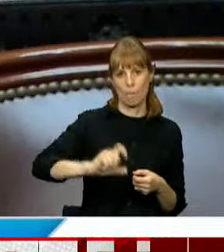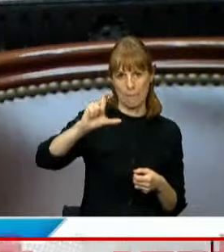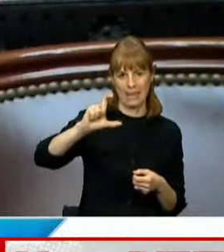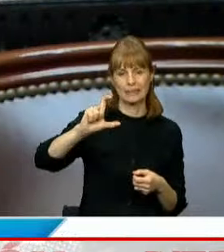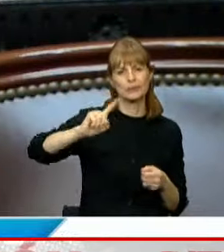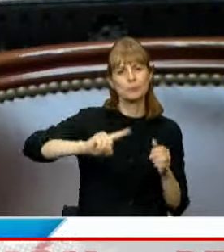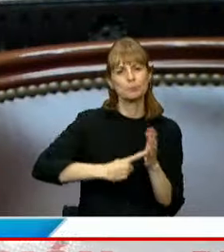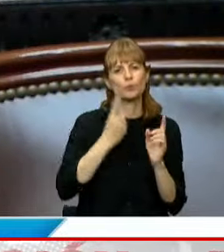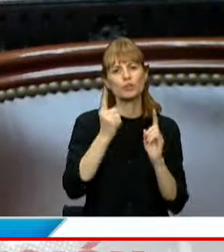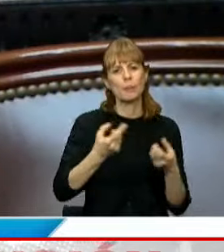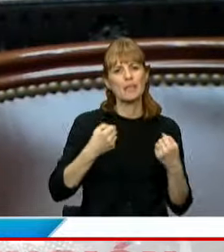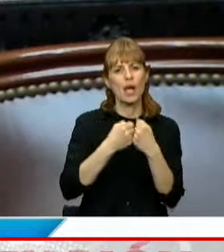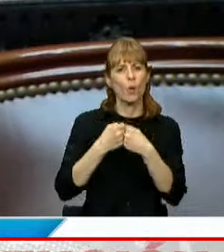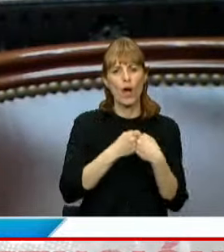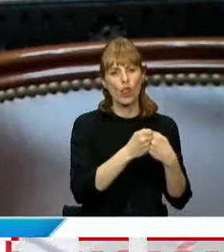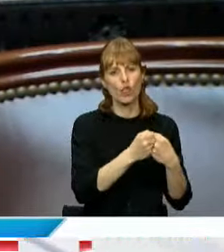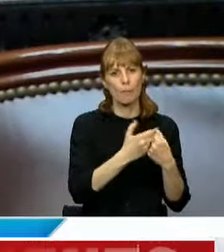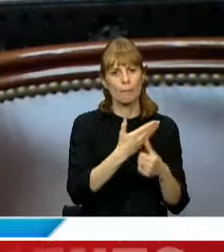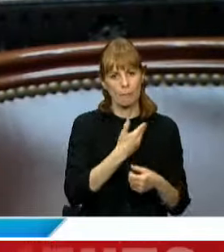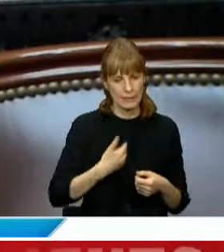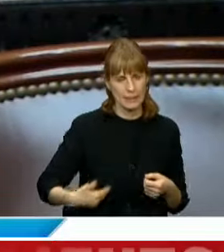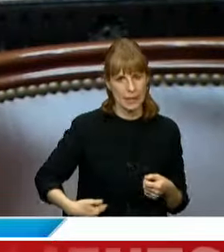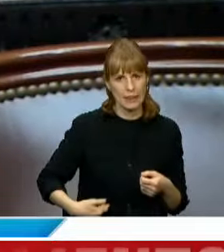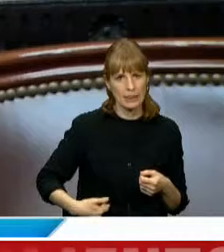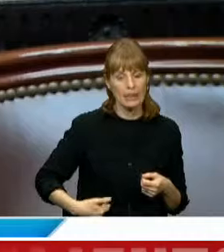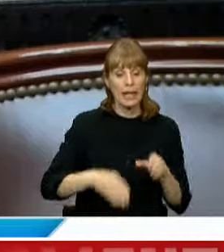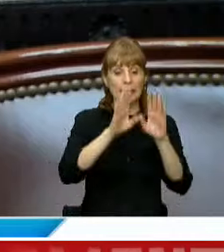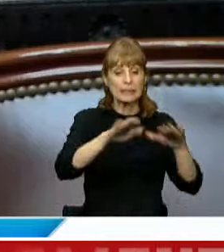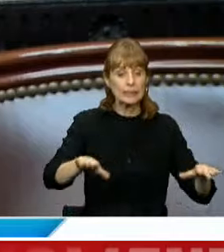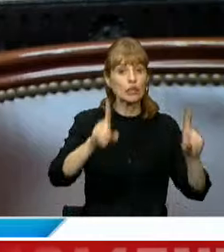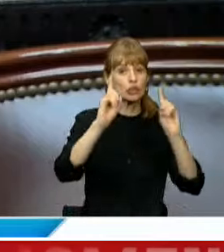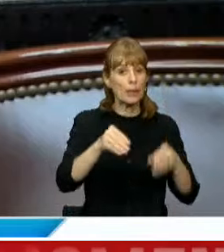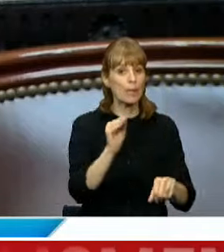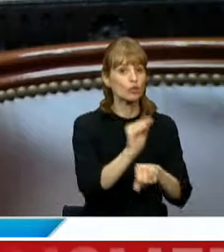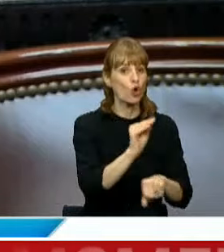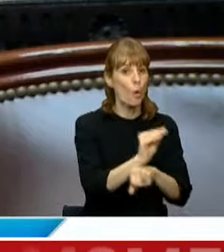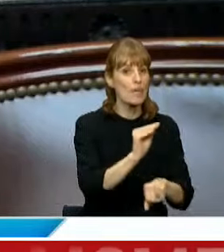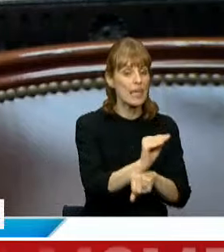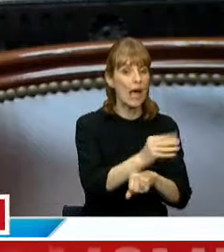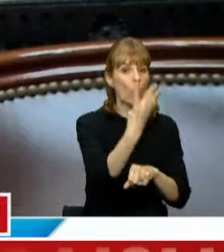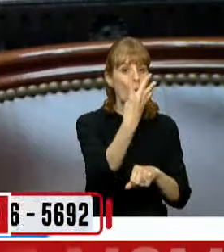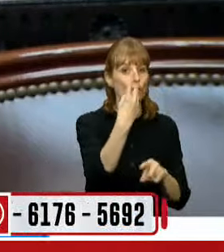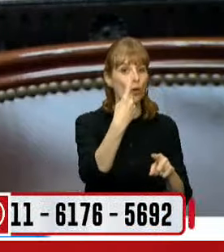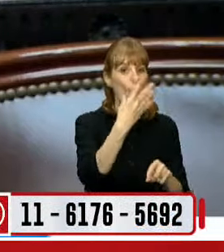Pero también estamos de acuerdo, señora presidenta, que los niños tienen que comer 4 comidas al día.